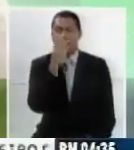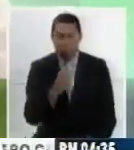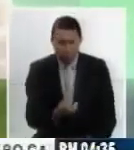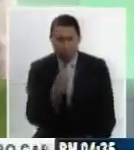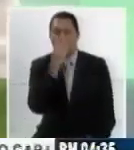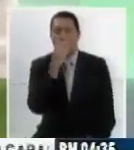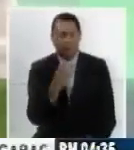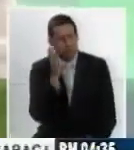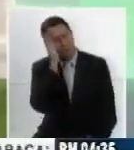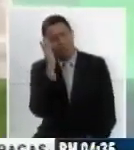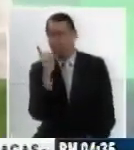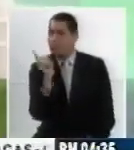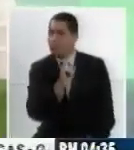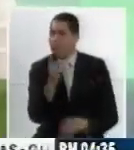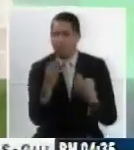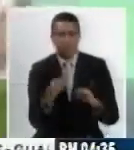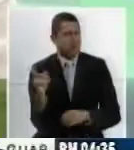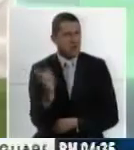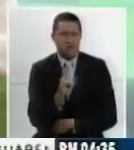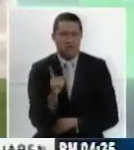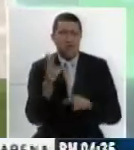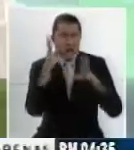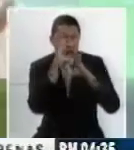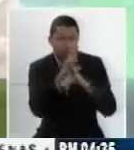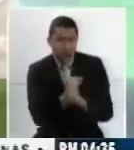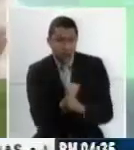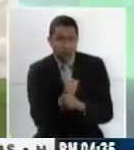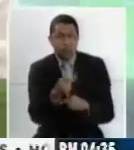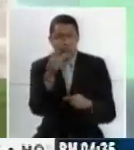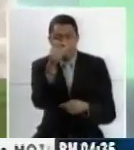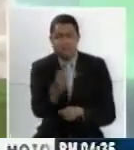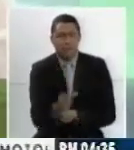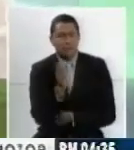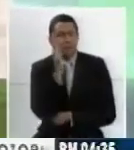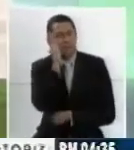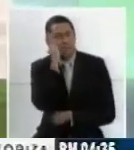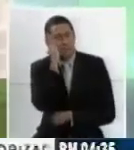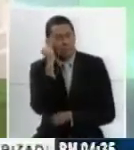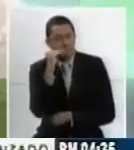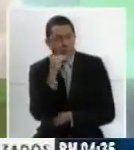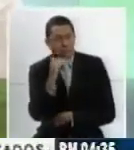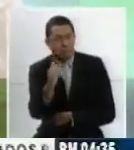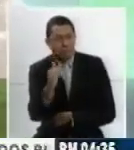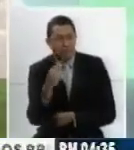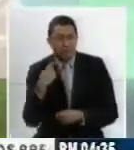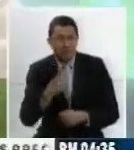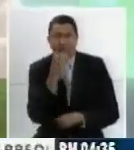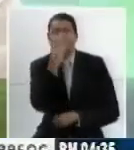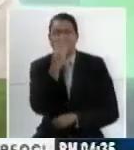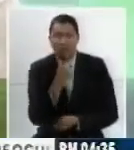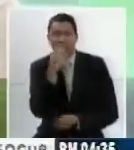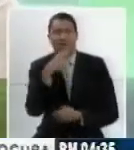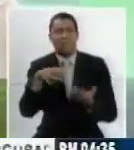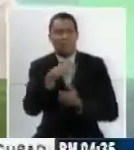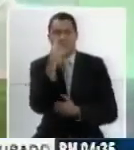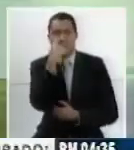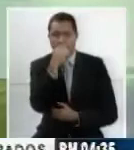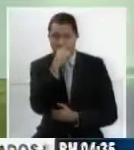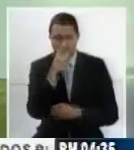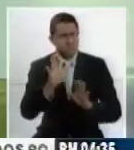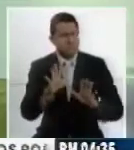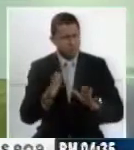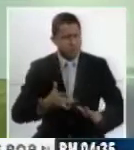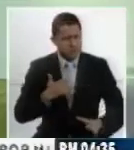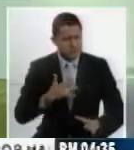fisiológico, es normal, no es. Definitivamente en las noches una persona que esté roncando denota que tiene una perturbada la función respiratoria. Pero doctora, ¿cuándo aparecen